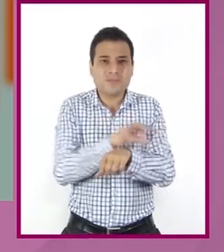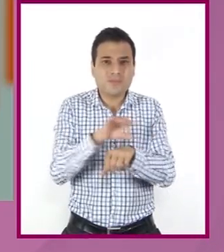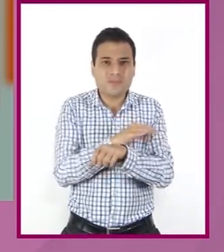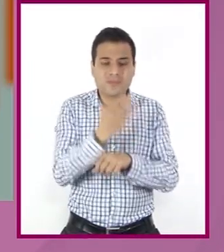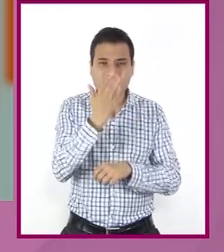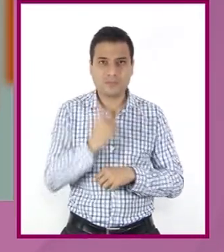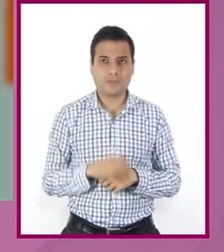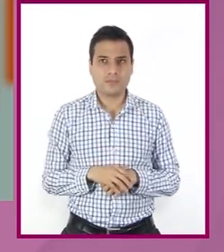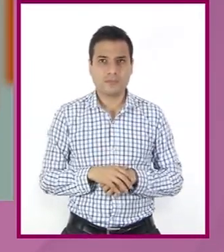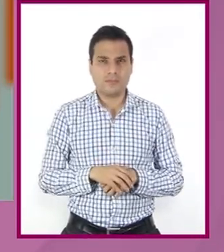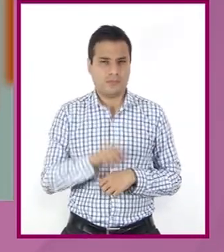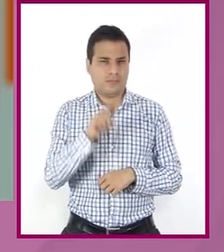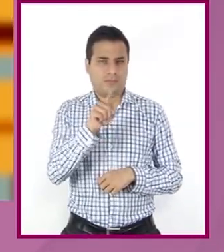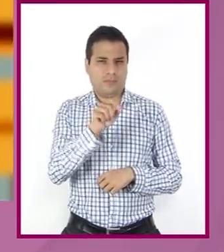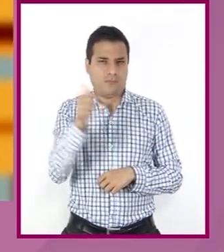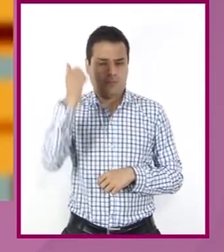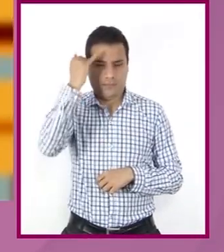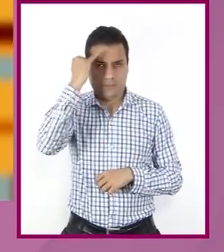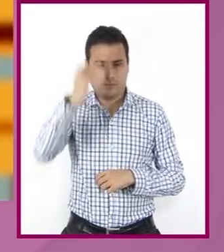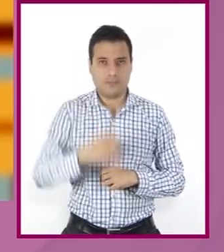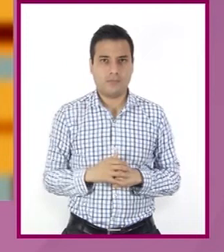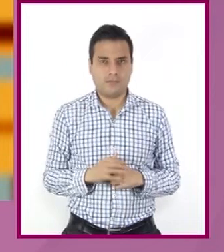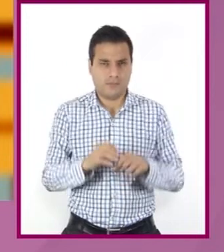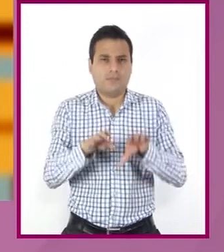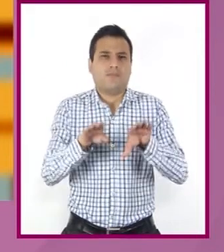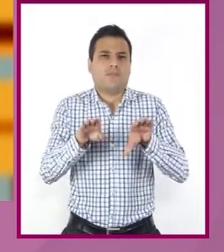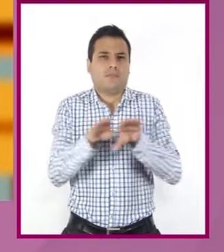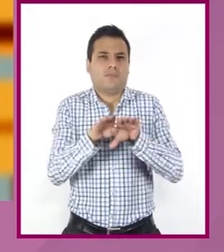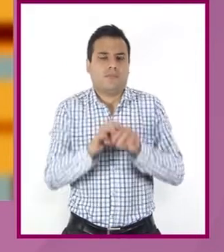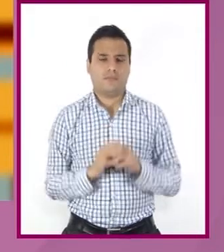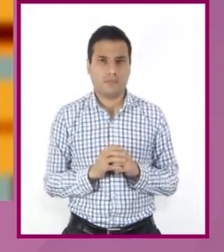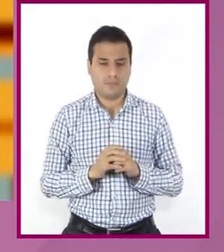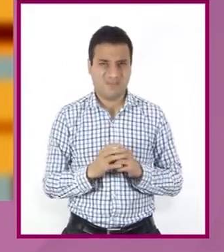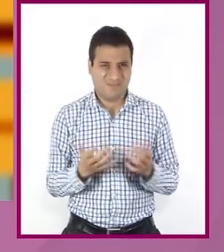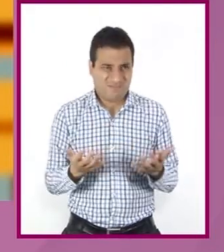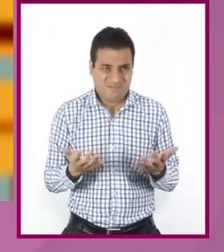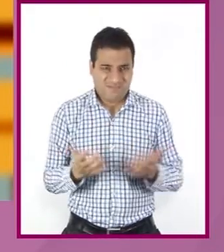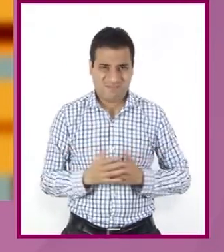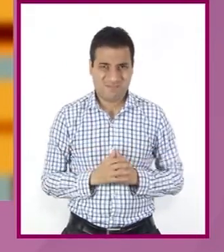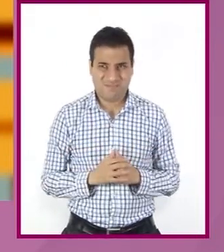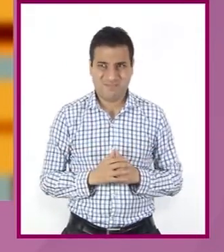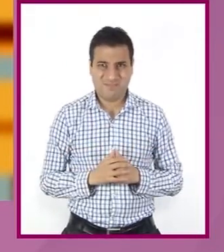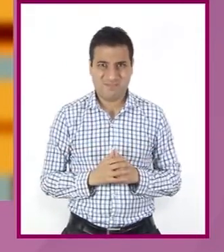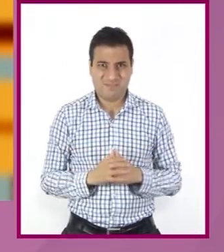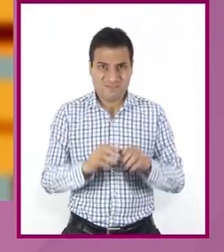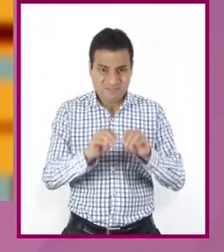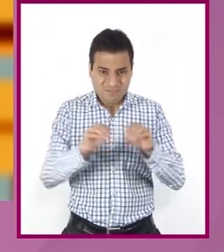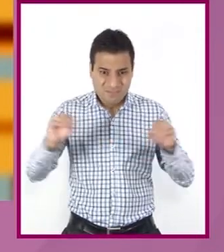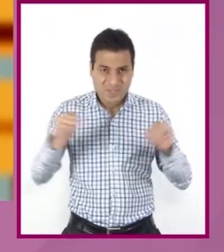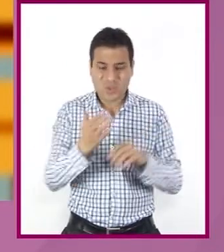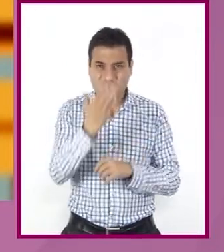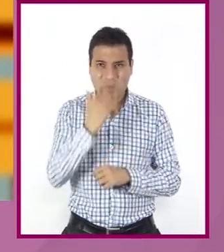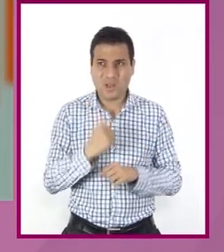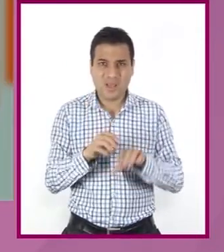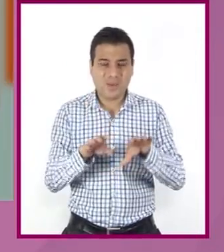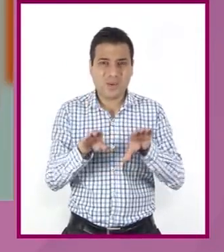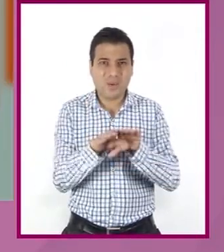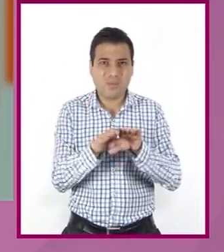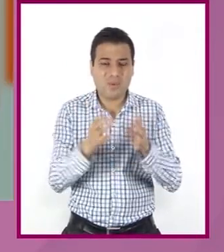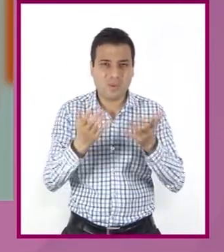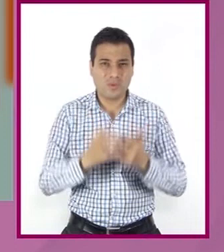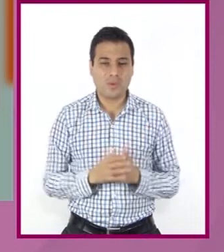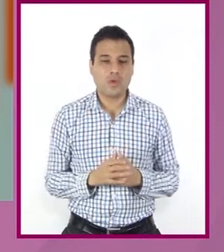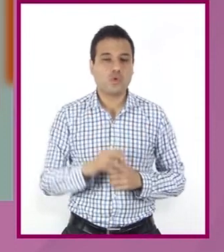no intentas medir de otra forma? ¿Cómo? Si te refieres a medirlo con 1 metro, tampoco lo encuentro.